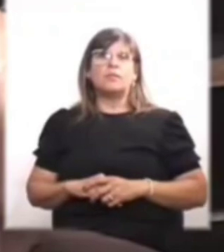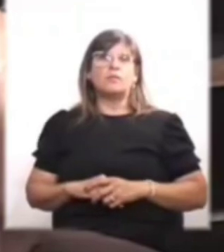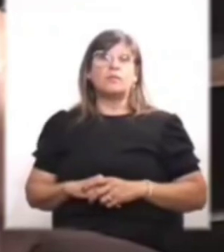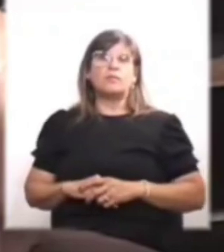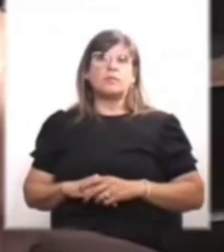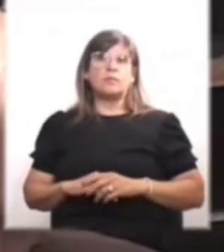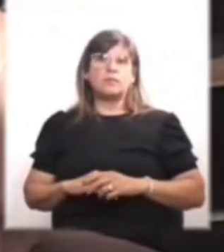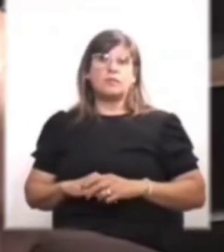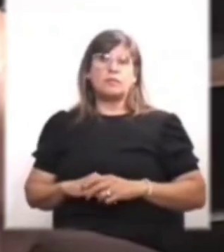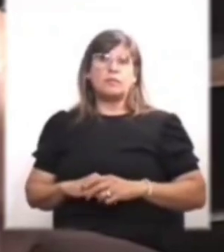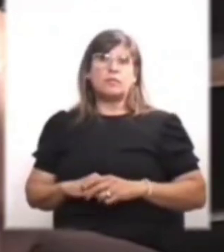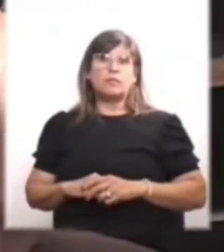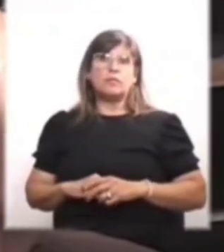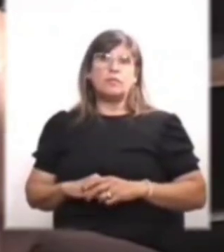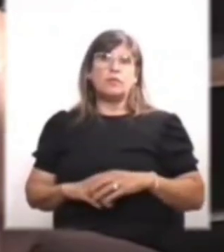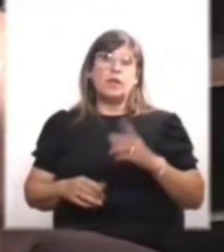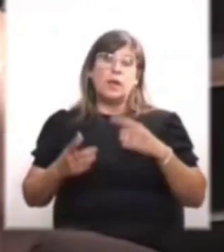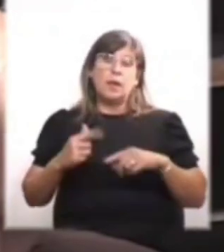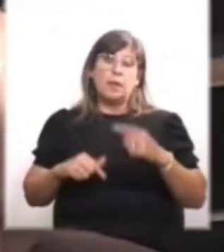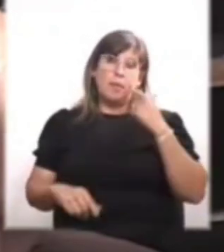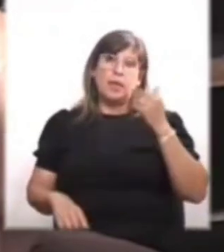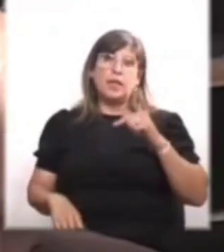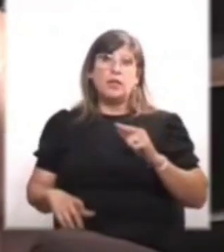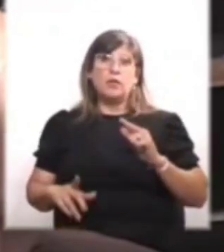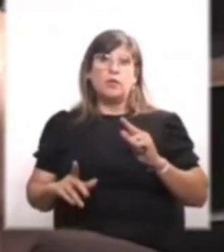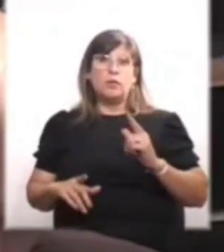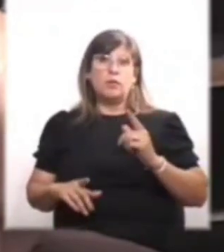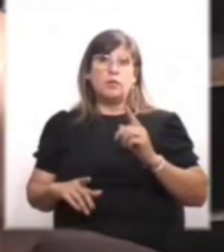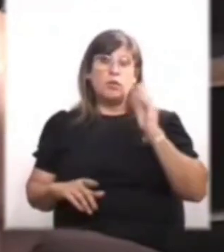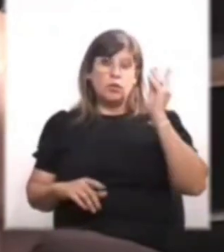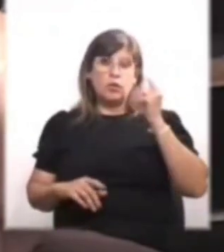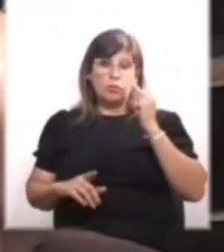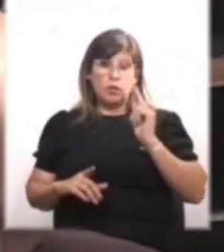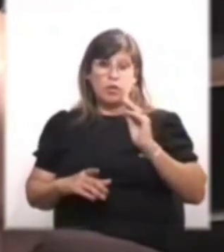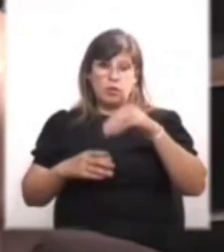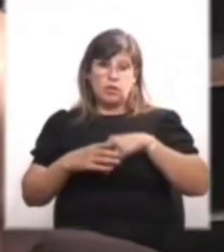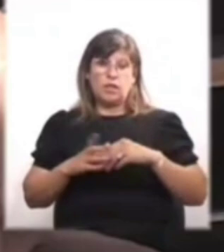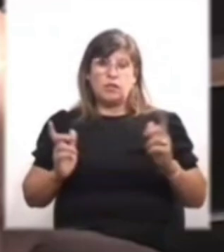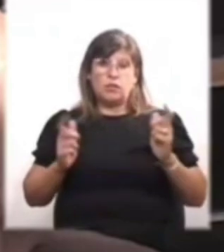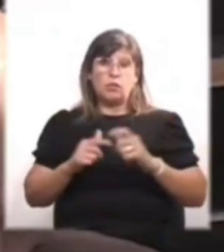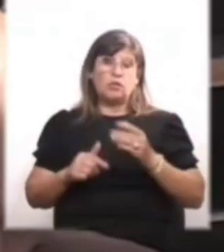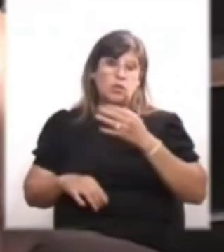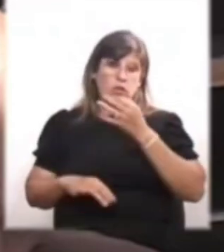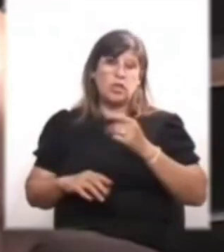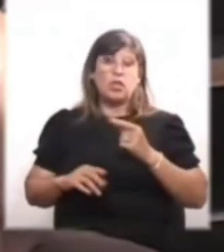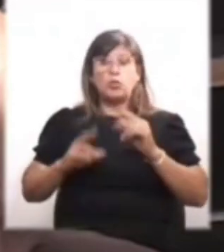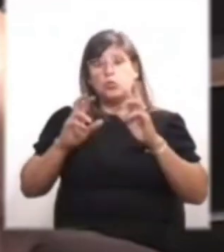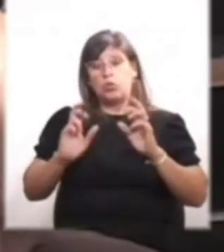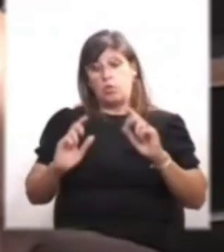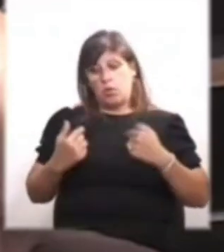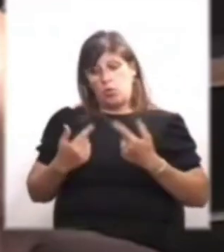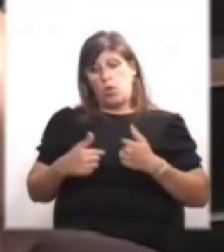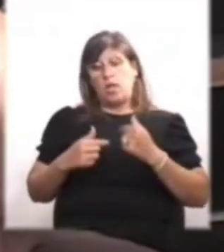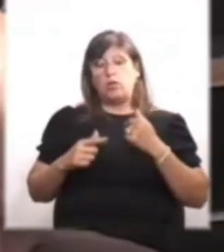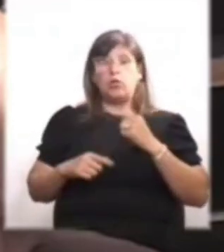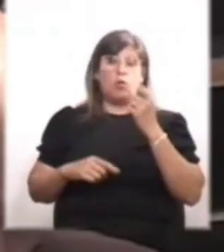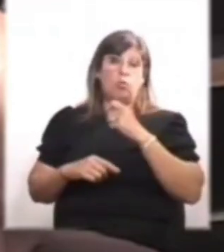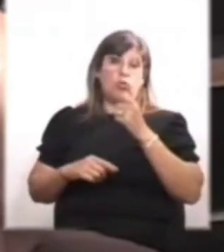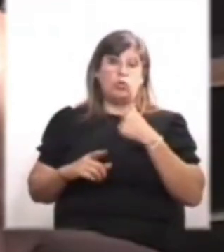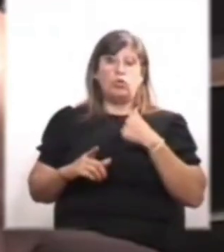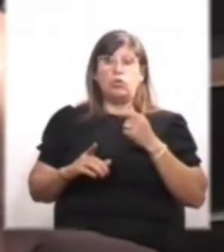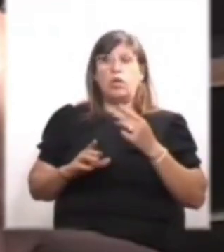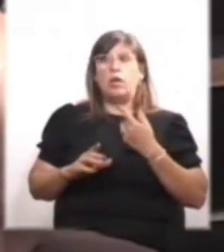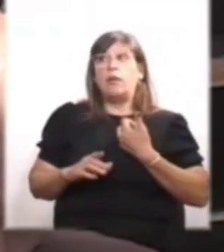también la convivencia. Pero sin perjuicio de eso, los diputados que estuvieron en la comisión dijeron, eso es un tema nuestro y lo vamos a resolver